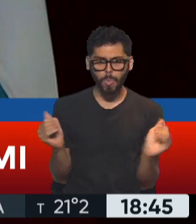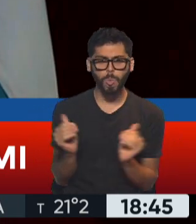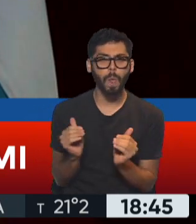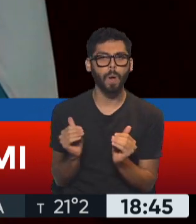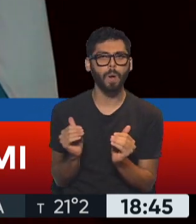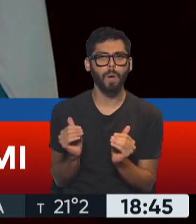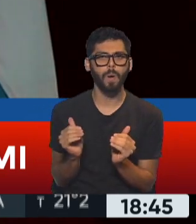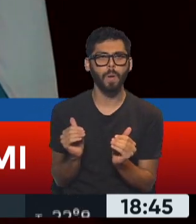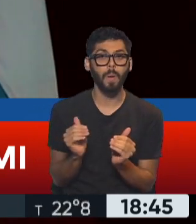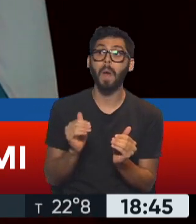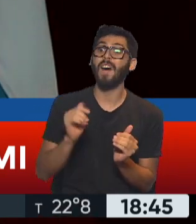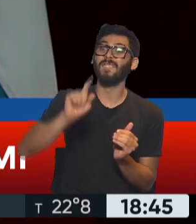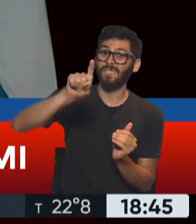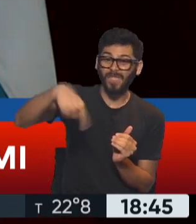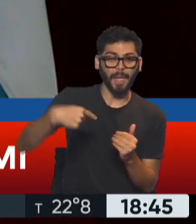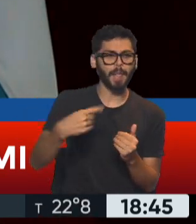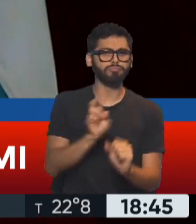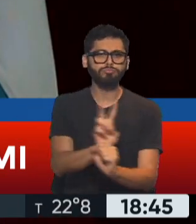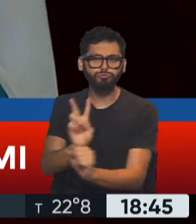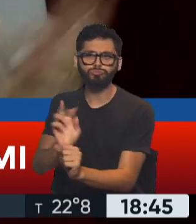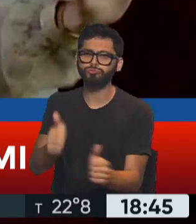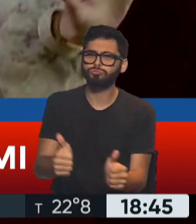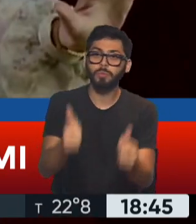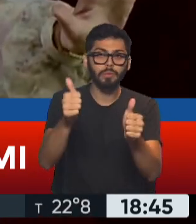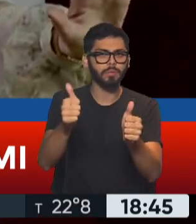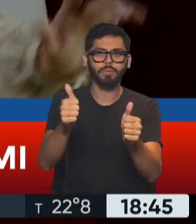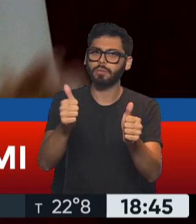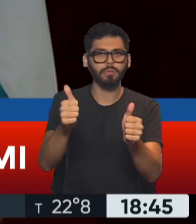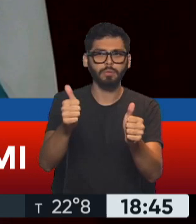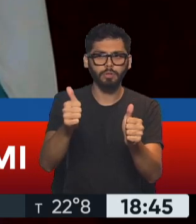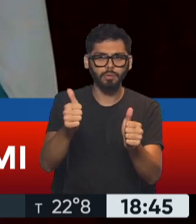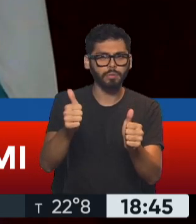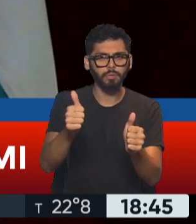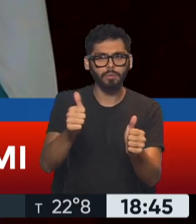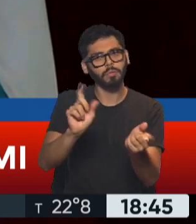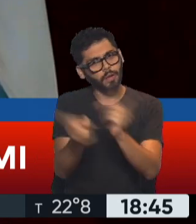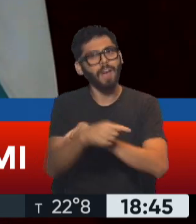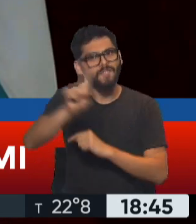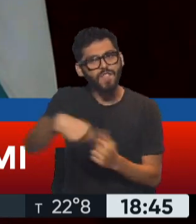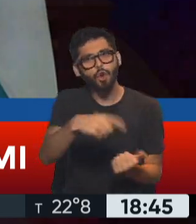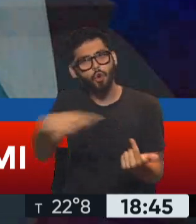traer seguridad y bienestar, trae otras cosas.